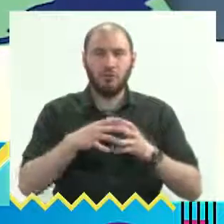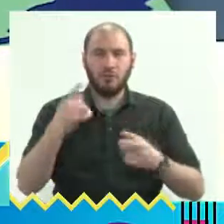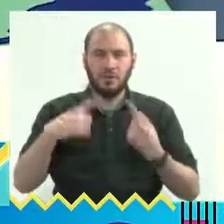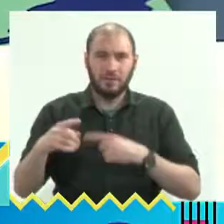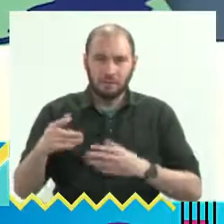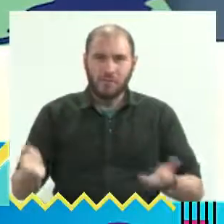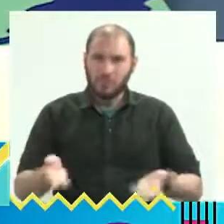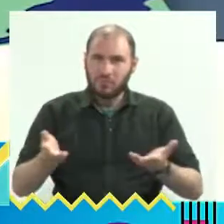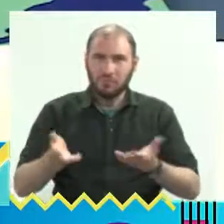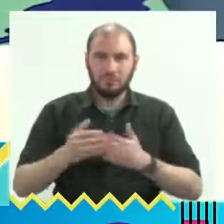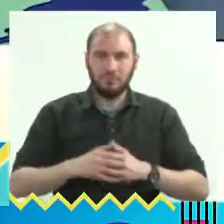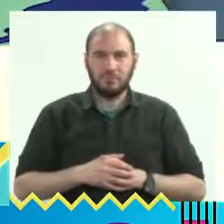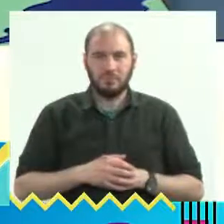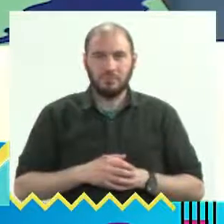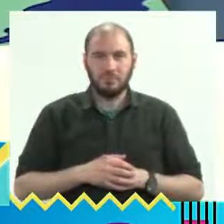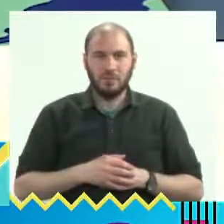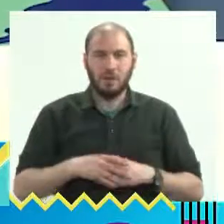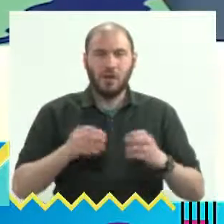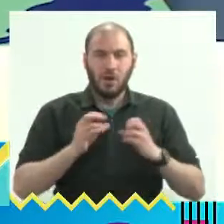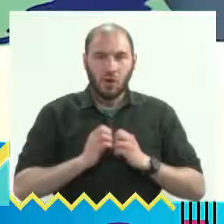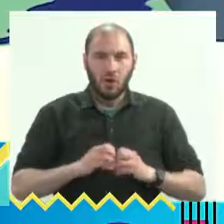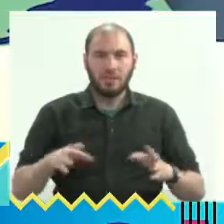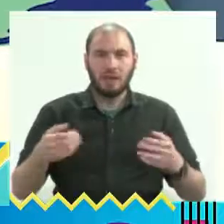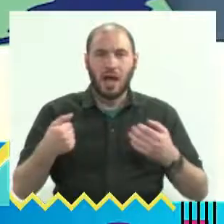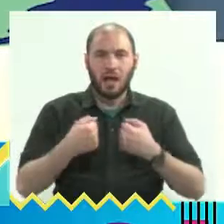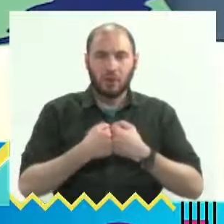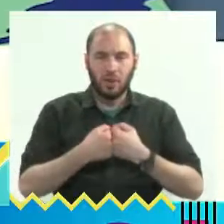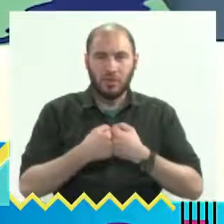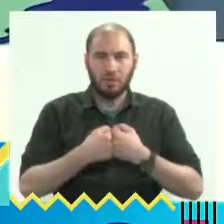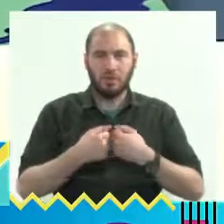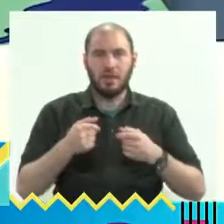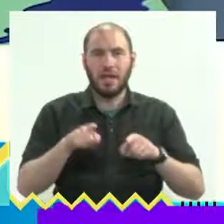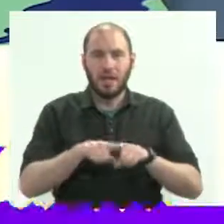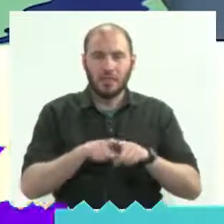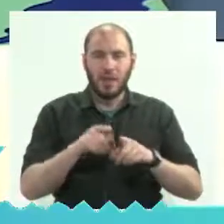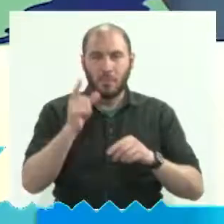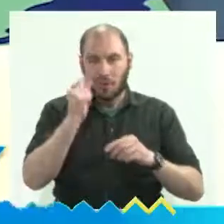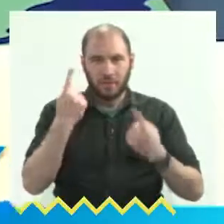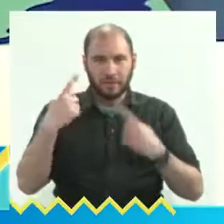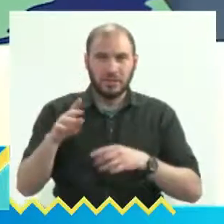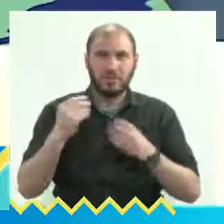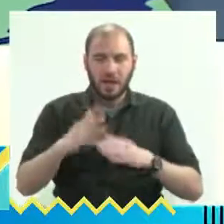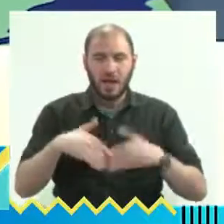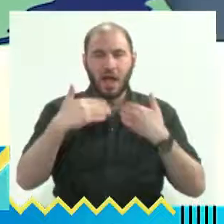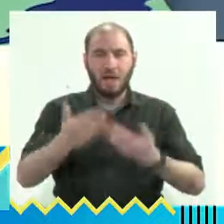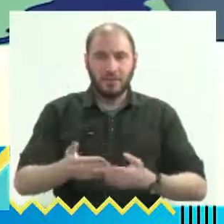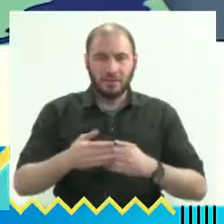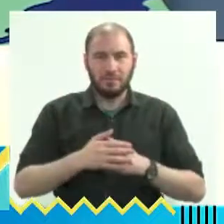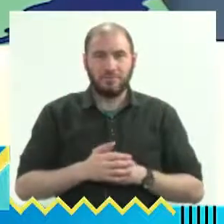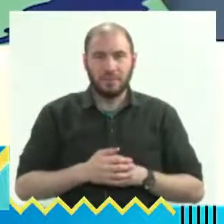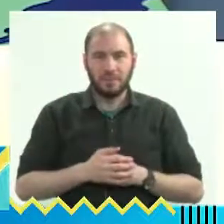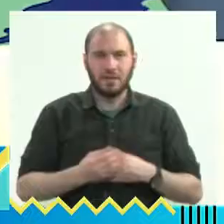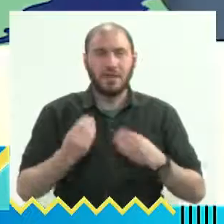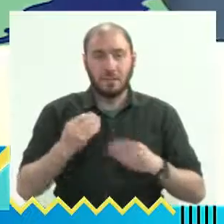empieza a moverse y empieza a tomar acuerdos de hermanas no partidarias para avanzar en la problemática. ¿Qué es lo